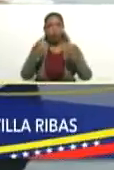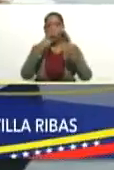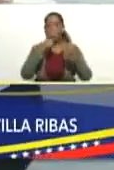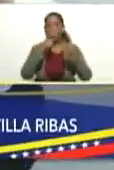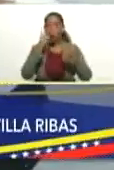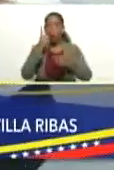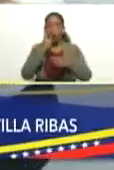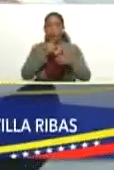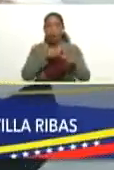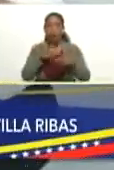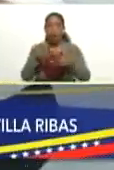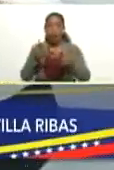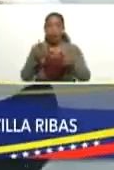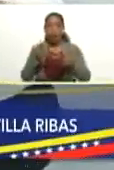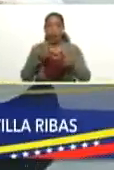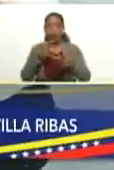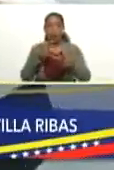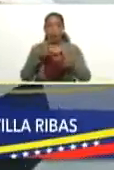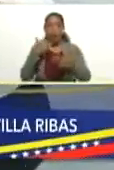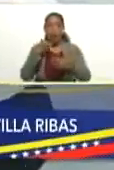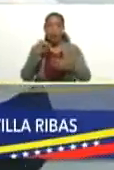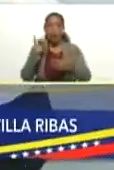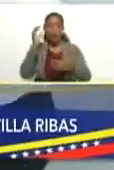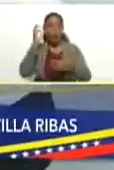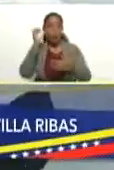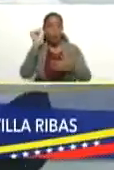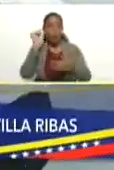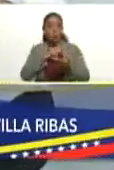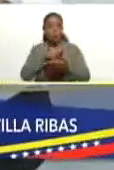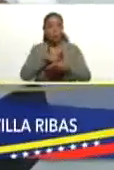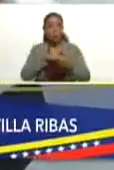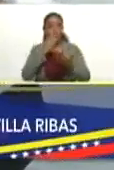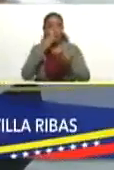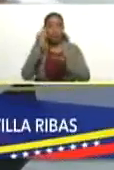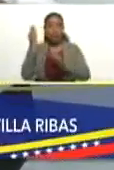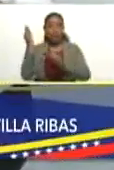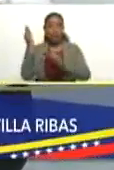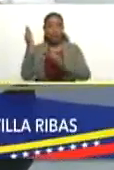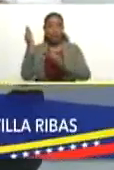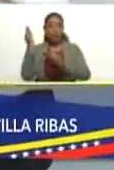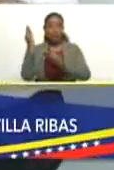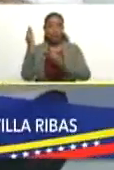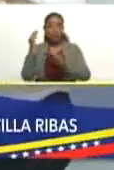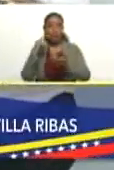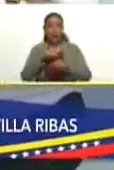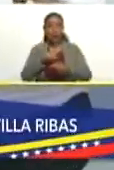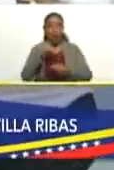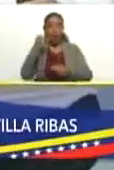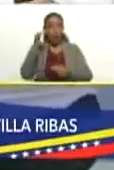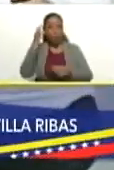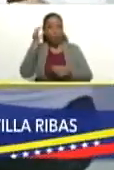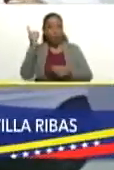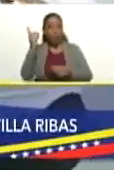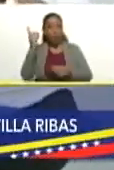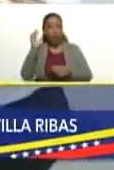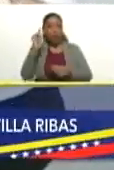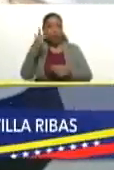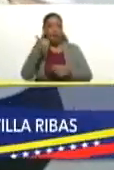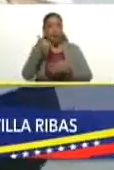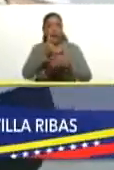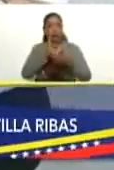haber un programa, no puede haber un proyecto donde no esté el poder popular, que está nada más y nada menos en la tercera